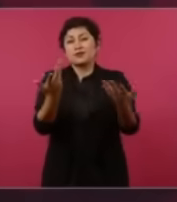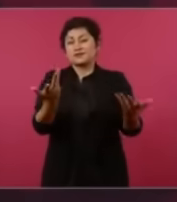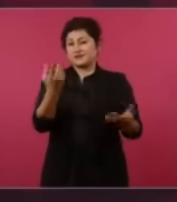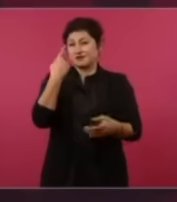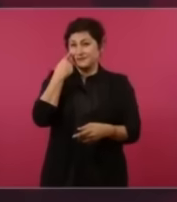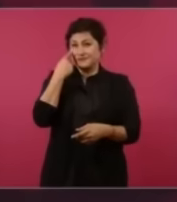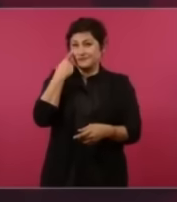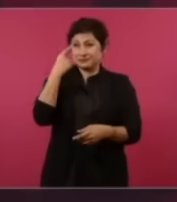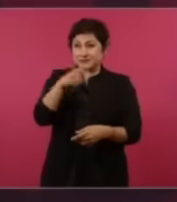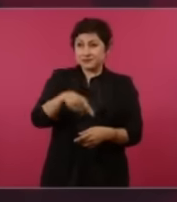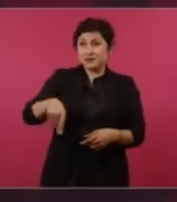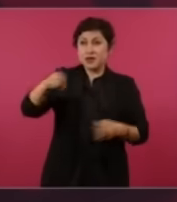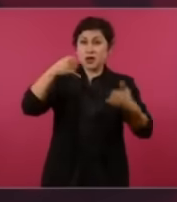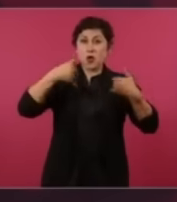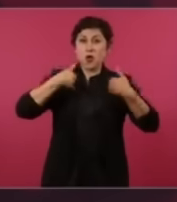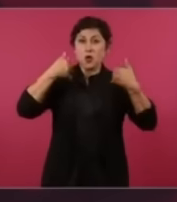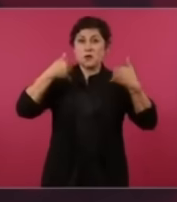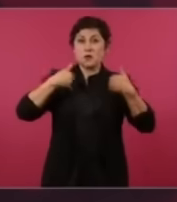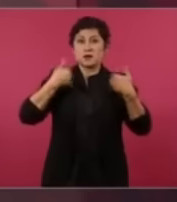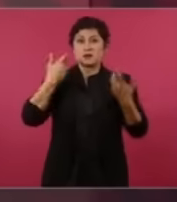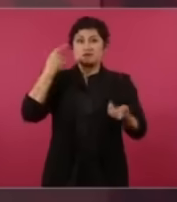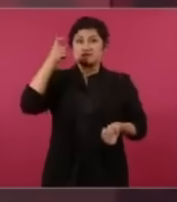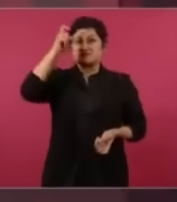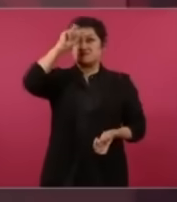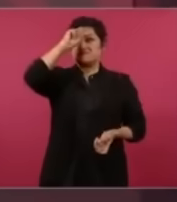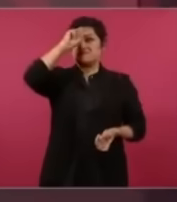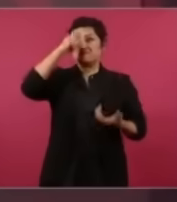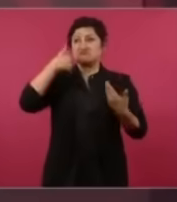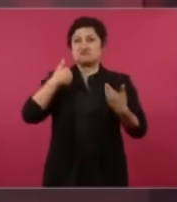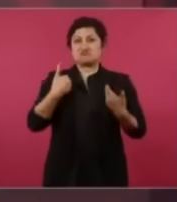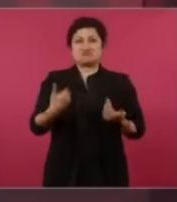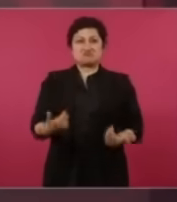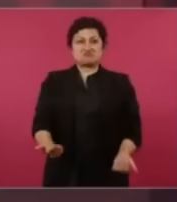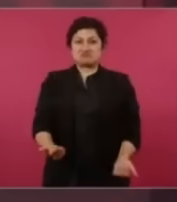no van a entender bien lo que